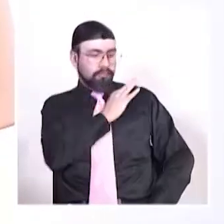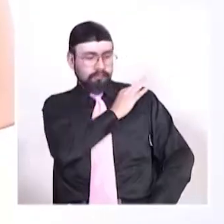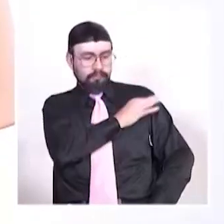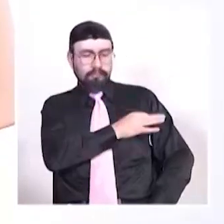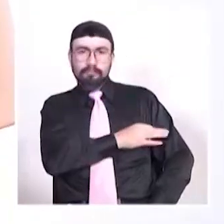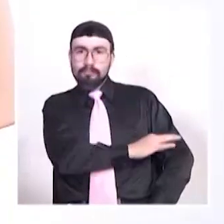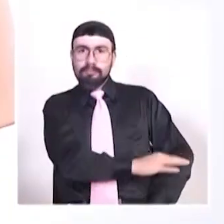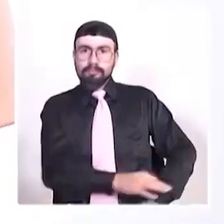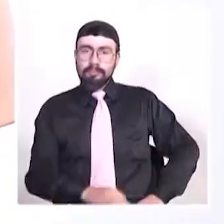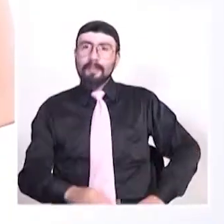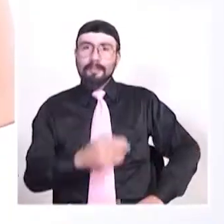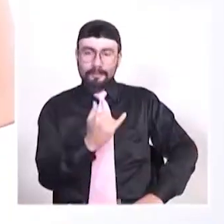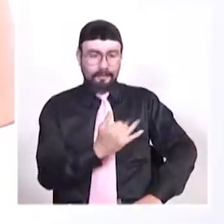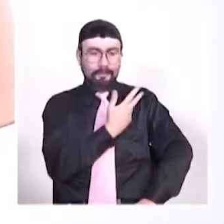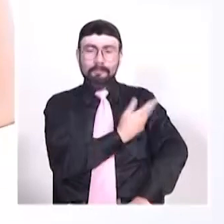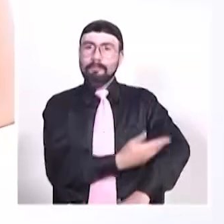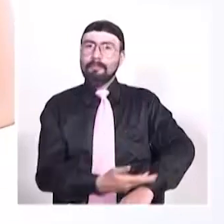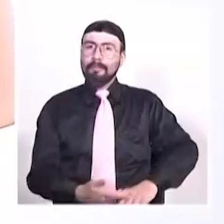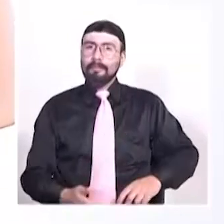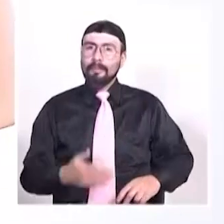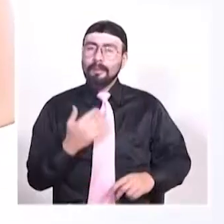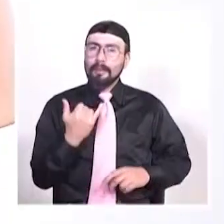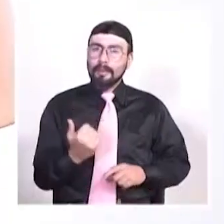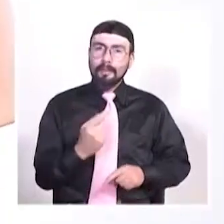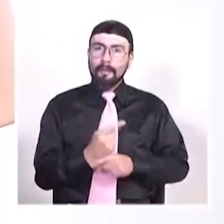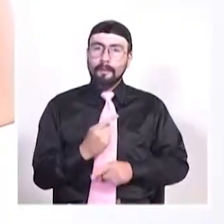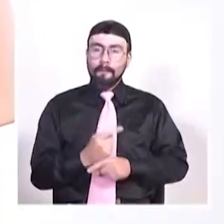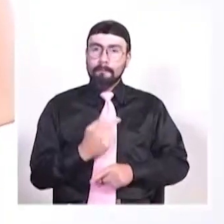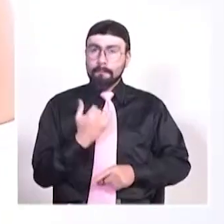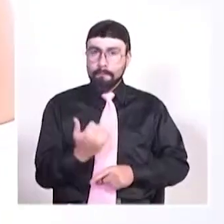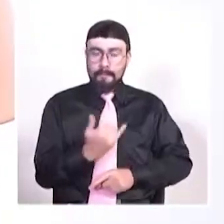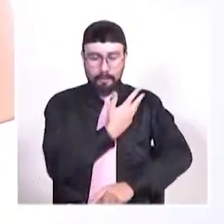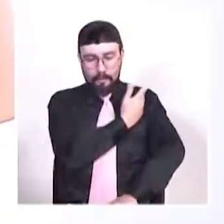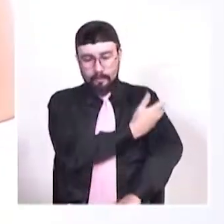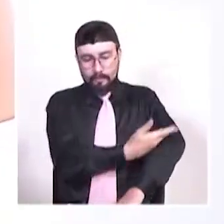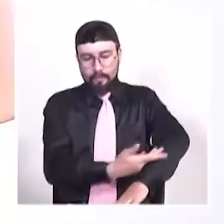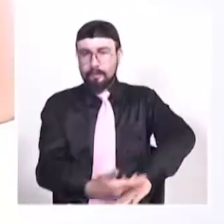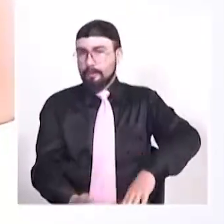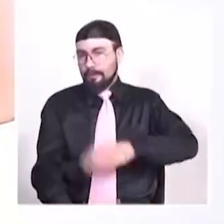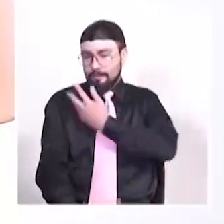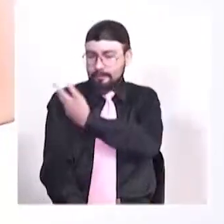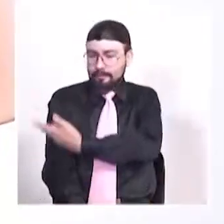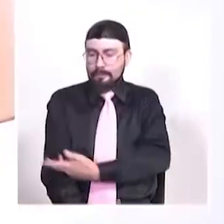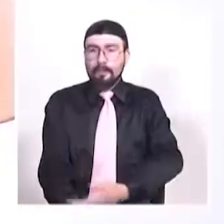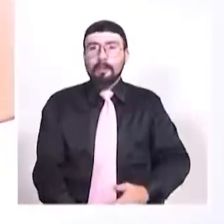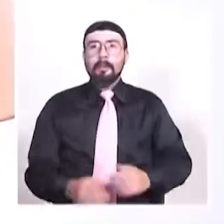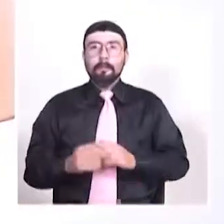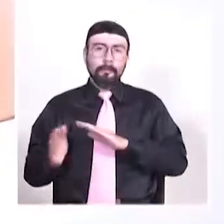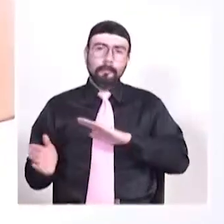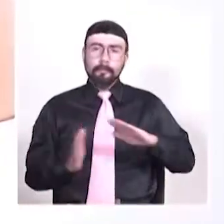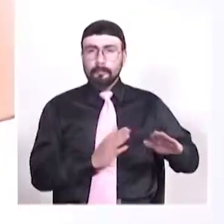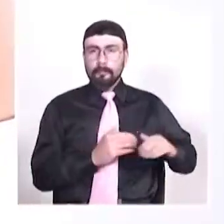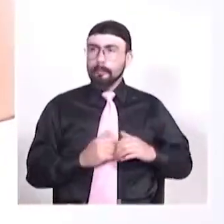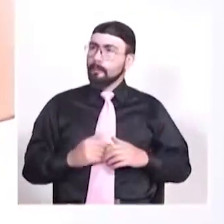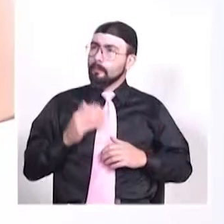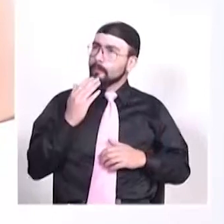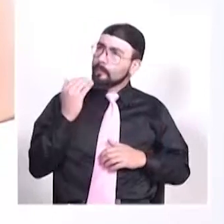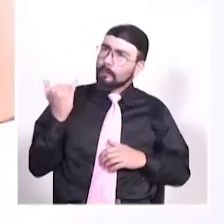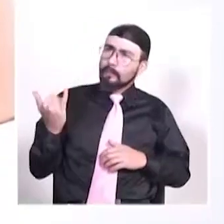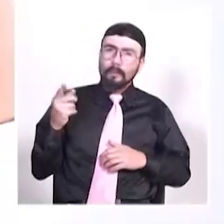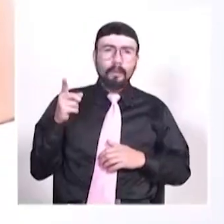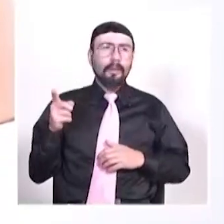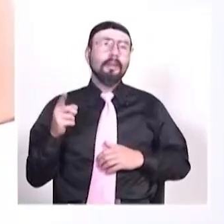la irrigación hacia el miembro superior. Al lado izquierdo, independientemente, se nos origina